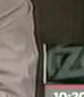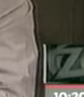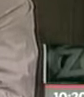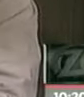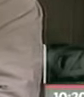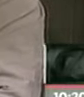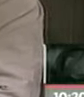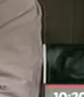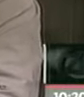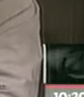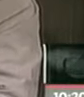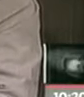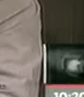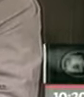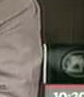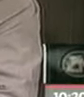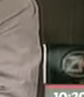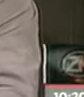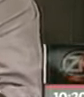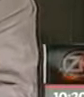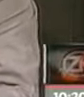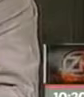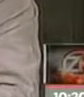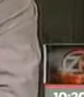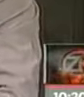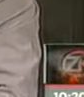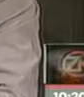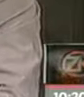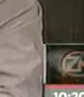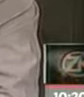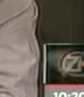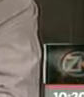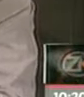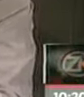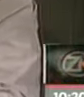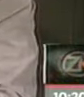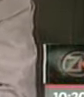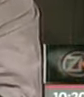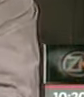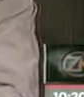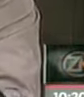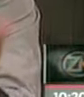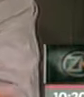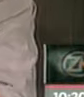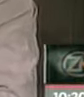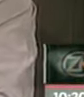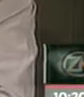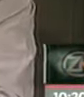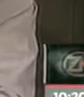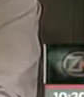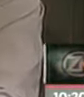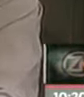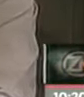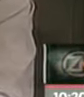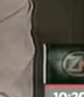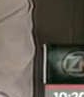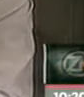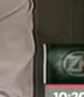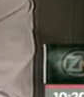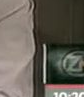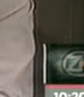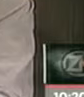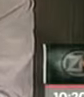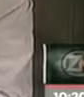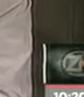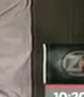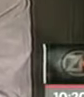tormentosa de un sector que pretende imponer sus designios a través de la fuerza, a través del robo, a través del pillaje, a